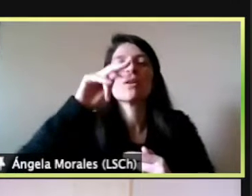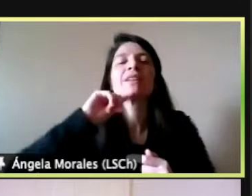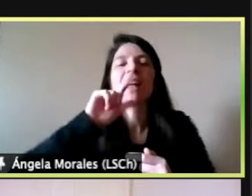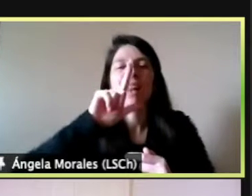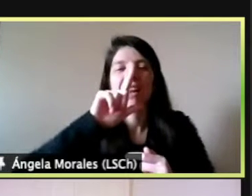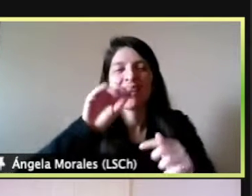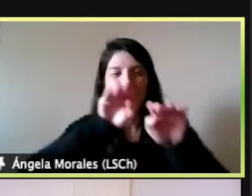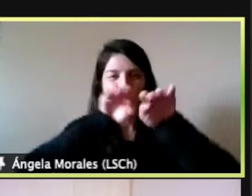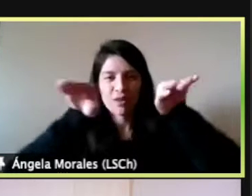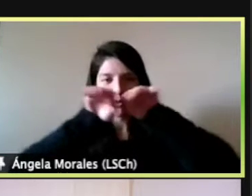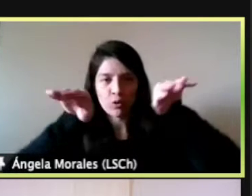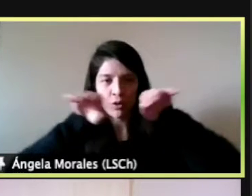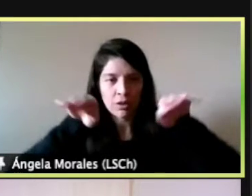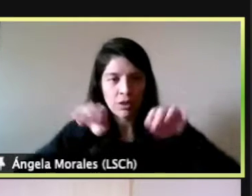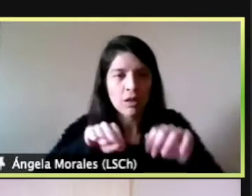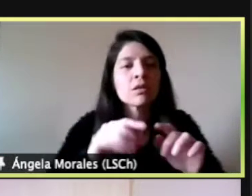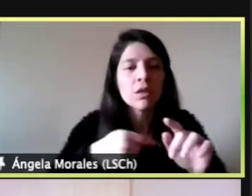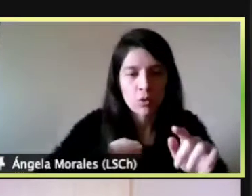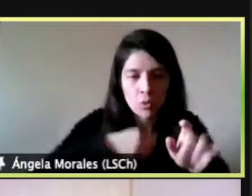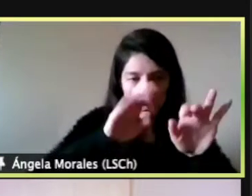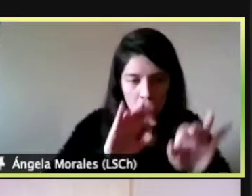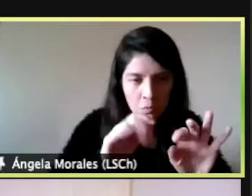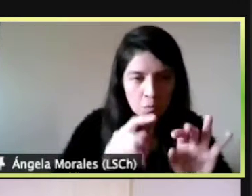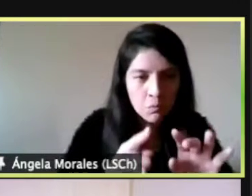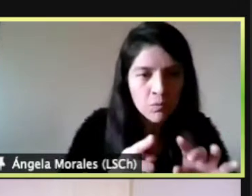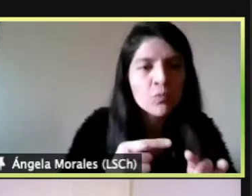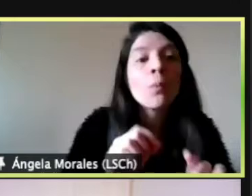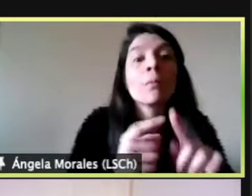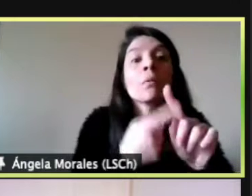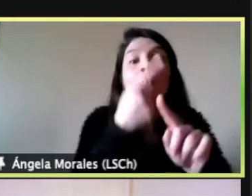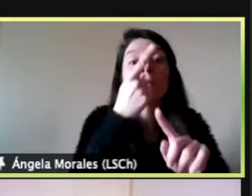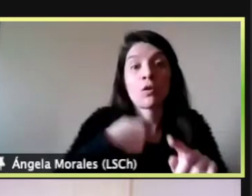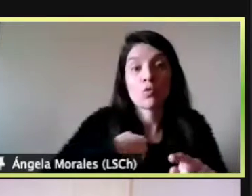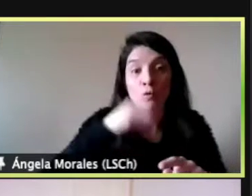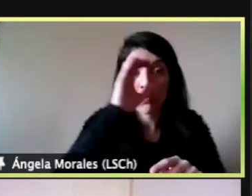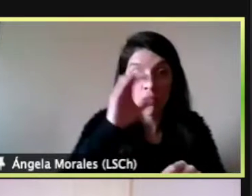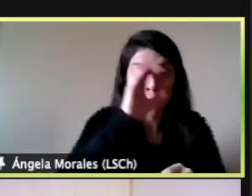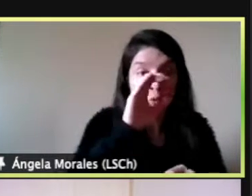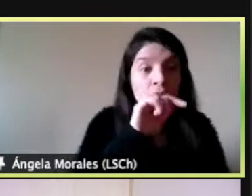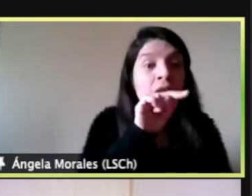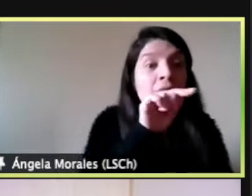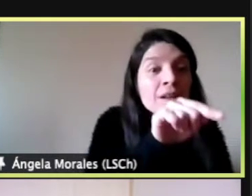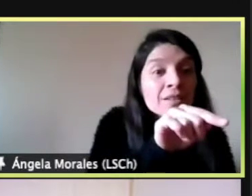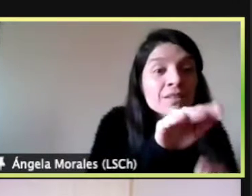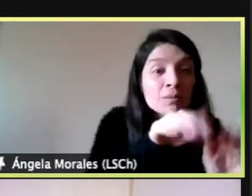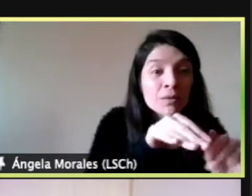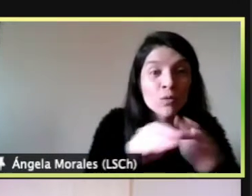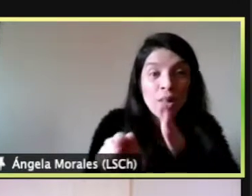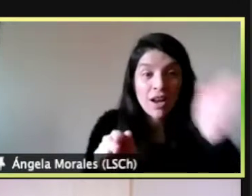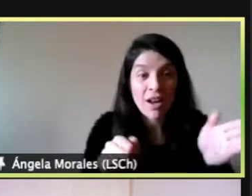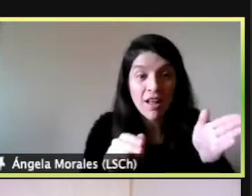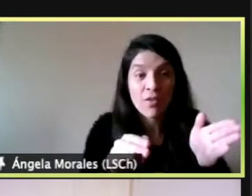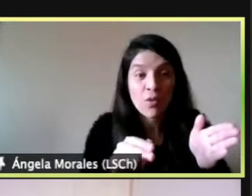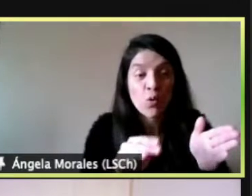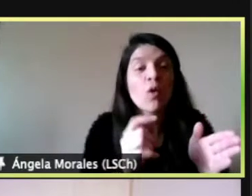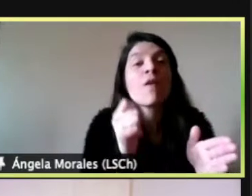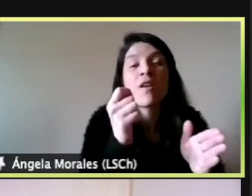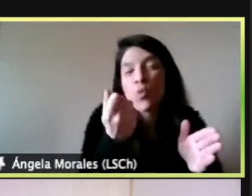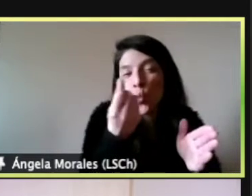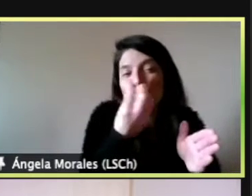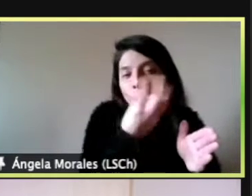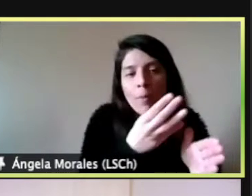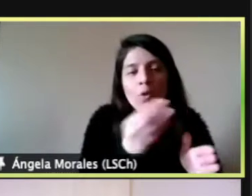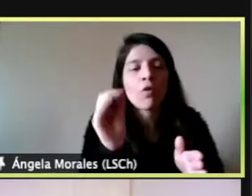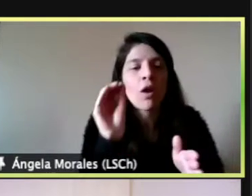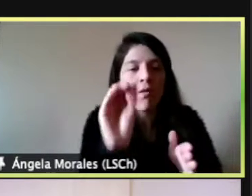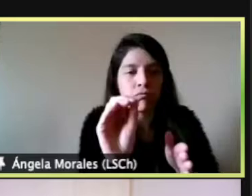El primer valor es el valor que voy a buscar. El valor que voy a buscar es el que está acá al lado, ¿ya? Luego me va a